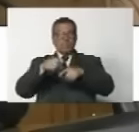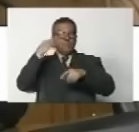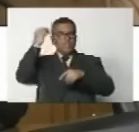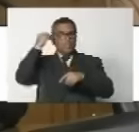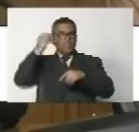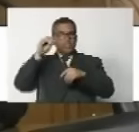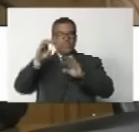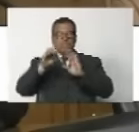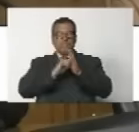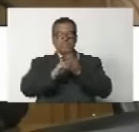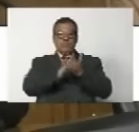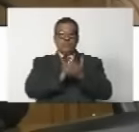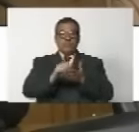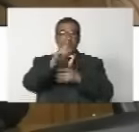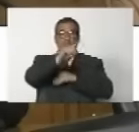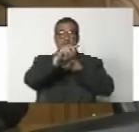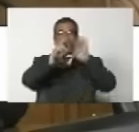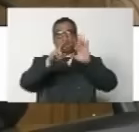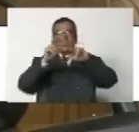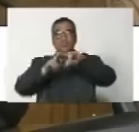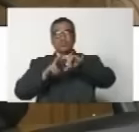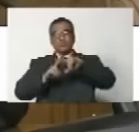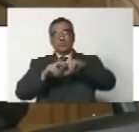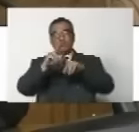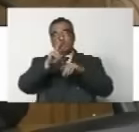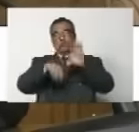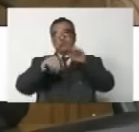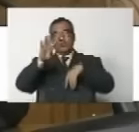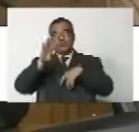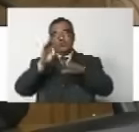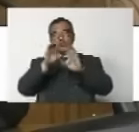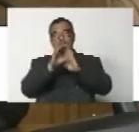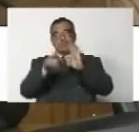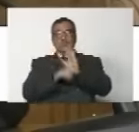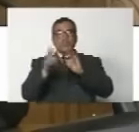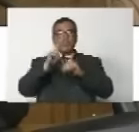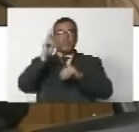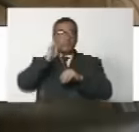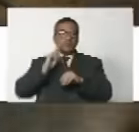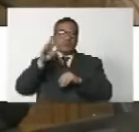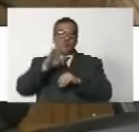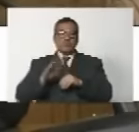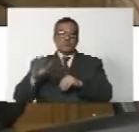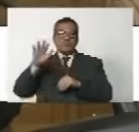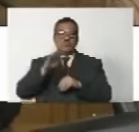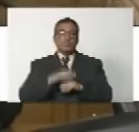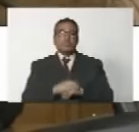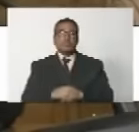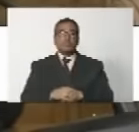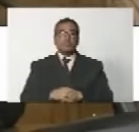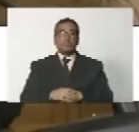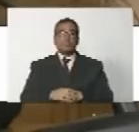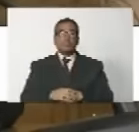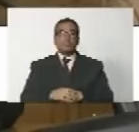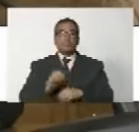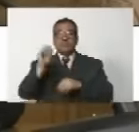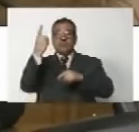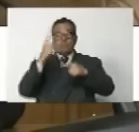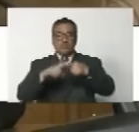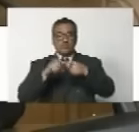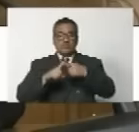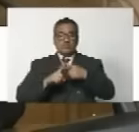acuerdo a lo consagrado en el artículo 187, numeral 14, de la Constitución de la República Bolivariana de Venezuela.